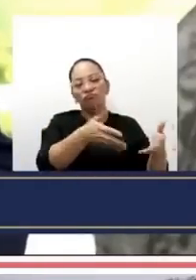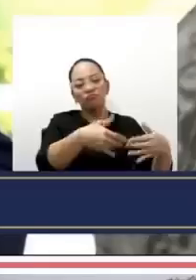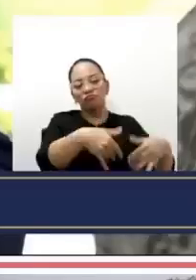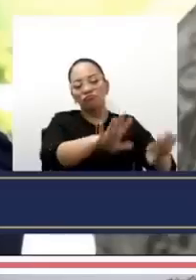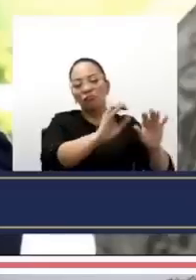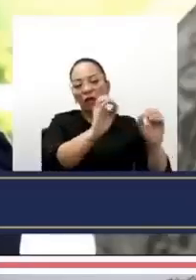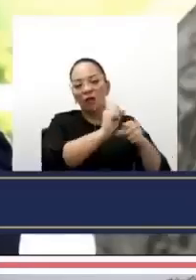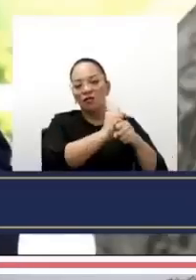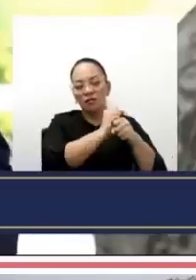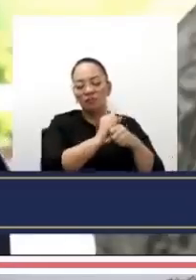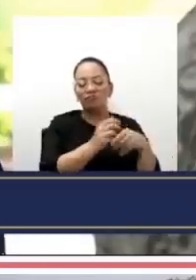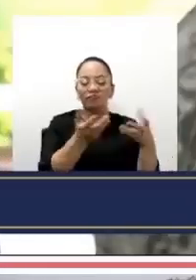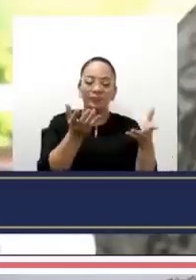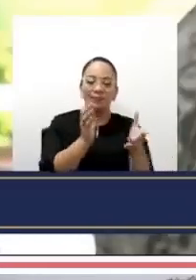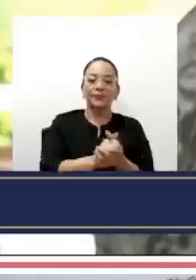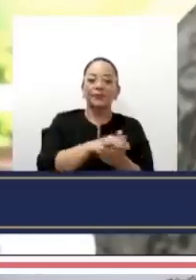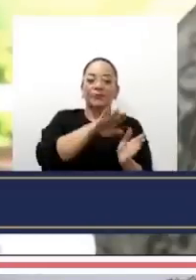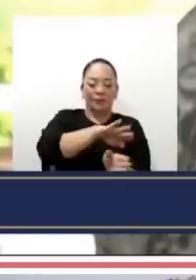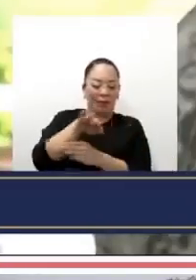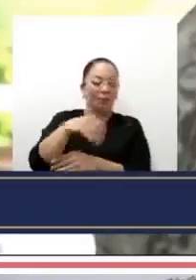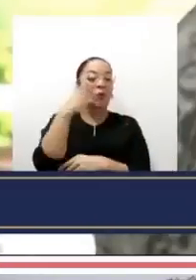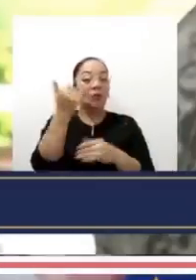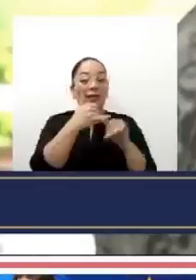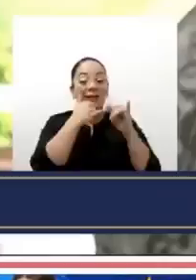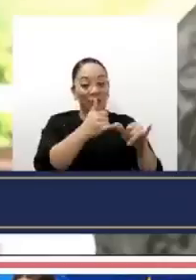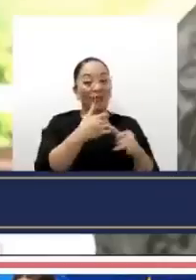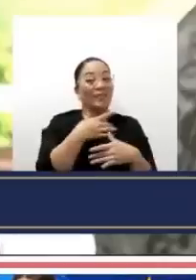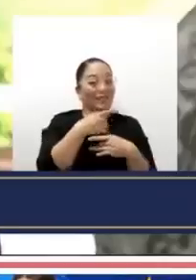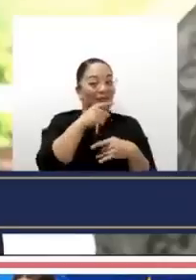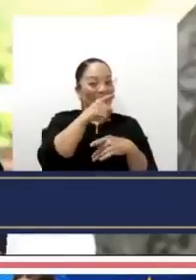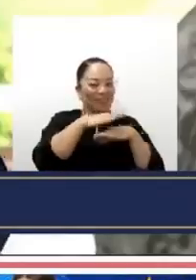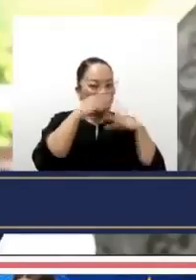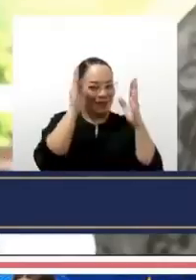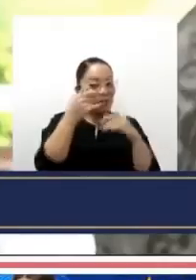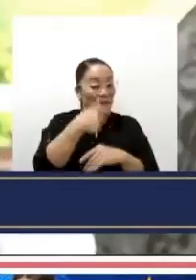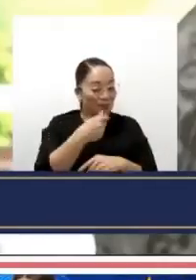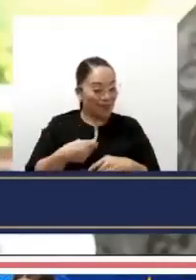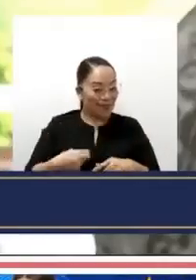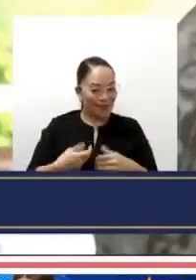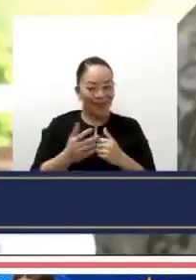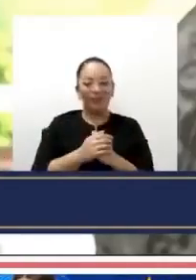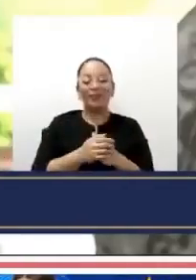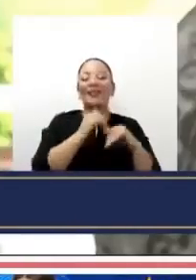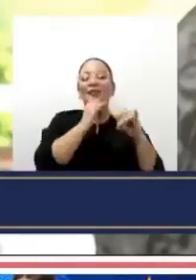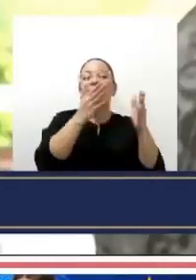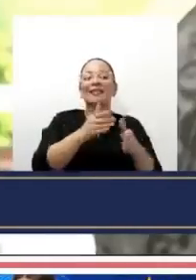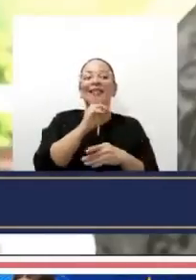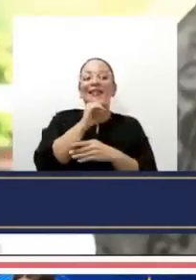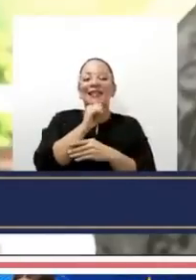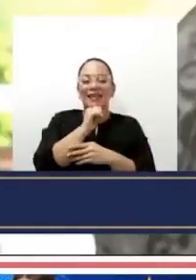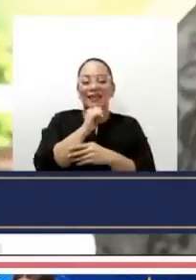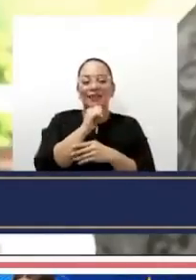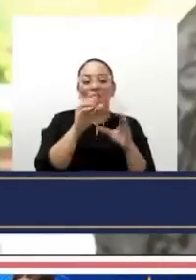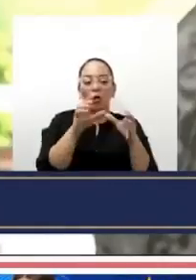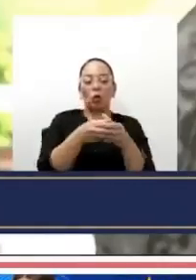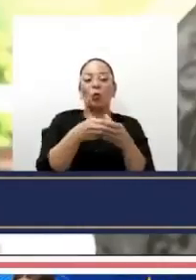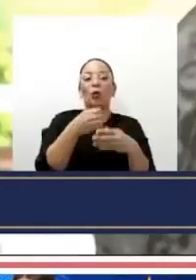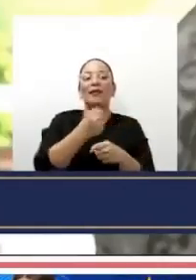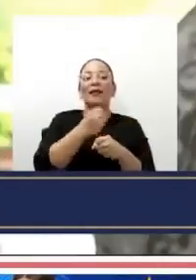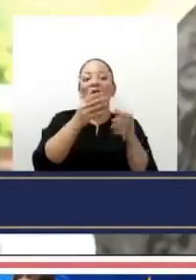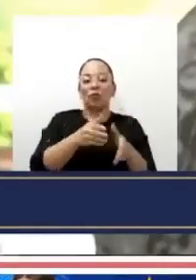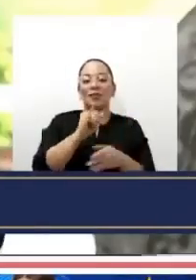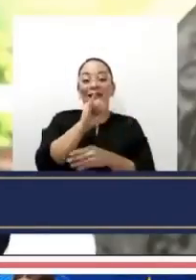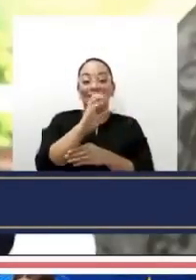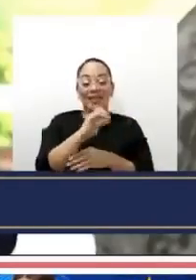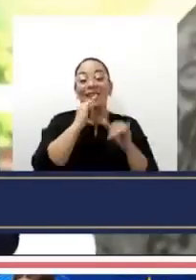El siguiente, muy interesante, y sé que le va a llamar mucho la atención, presidente, el denunciante es el Frente de Trabajadores del ICE, que